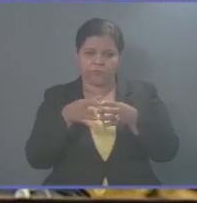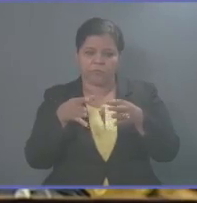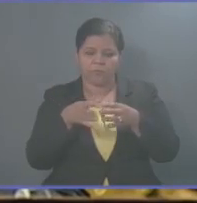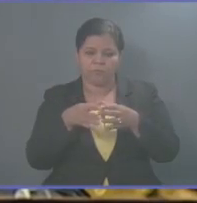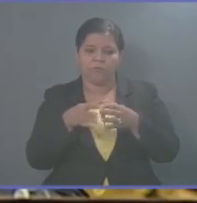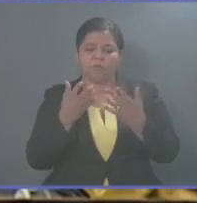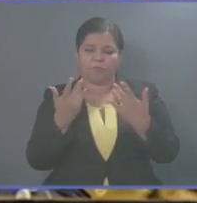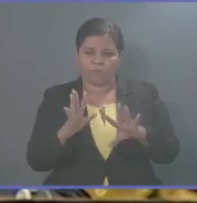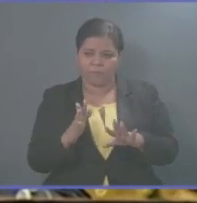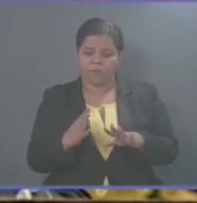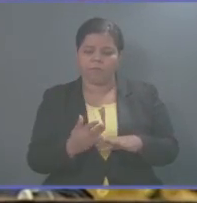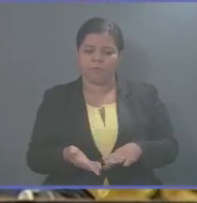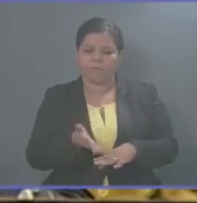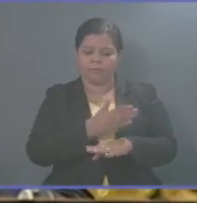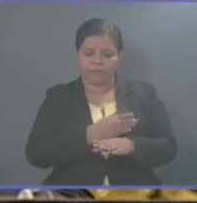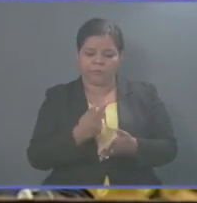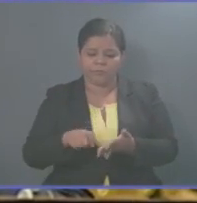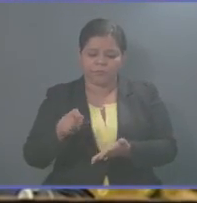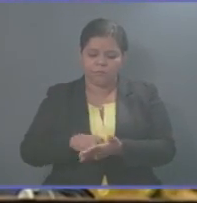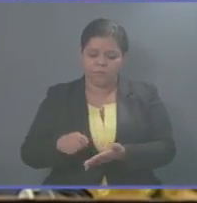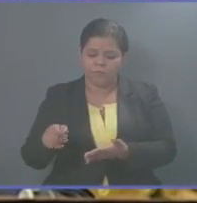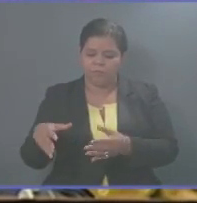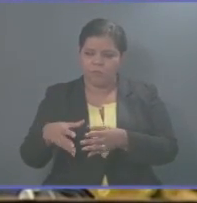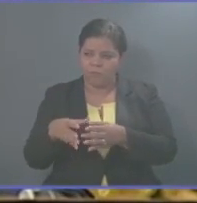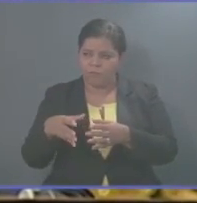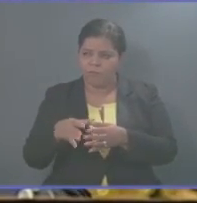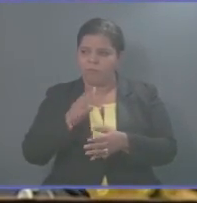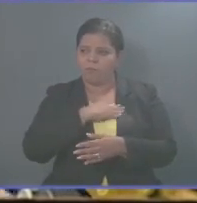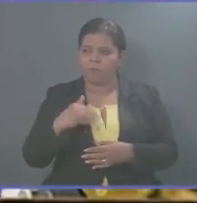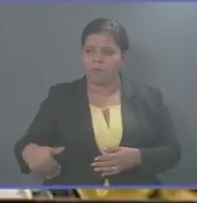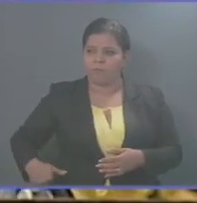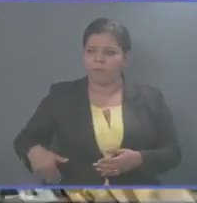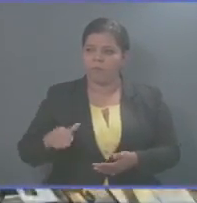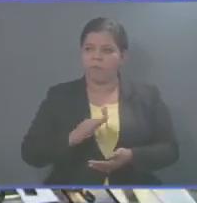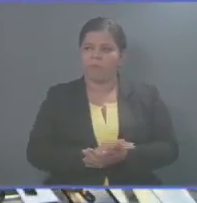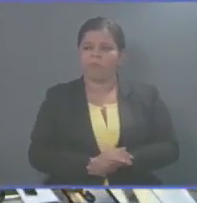ya consolidado en la respectiva comisión, señor presidente. Muchas gracias. Gracias.